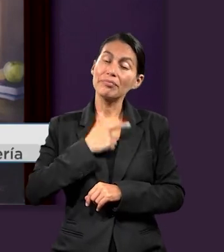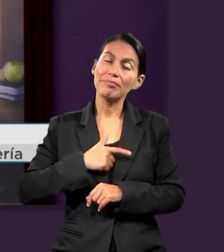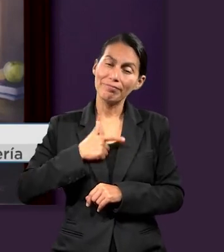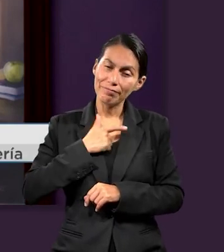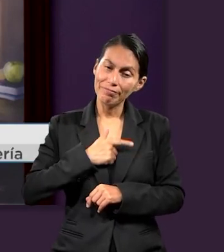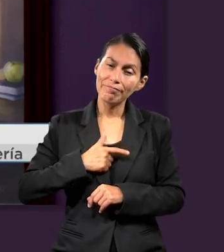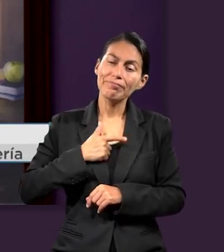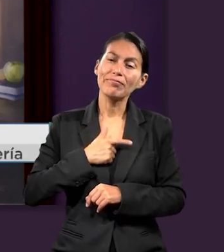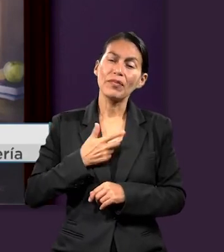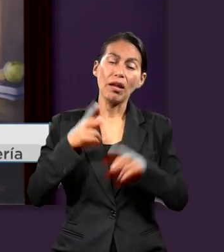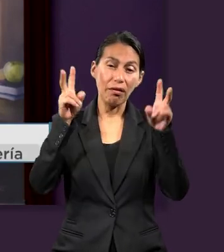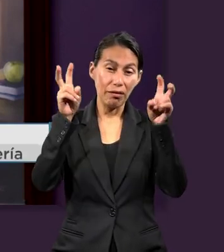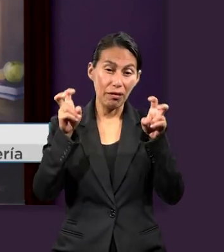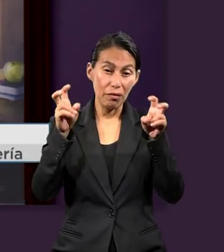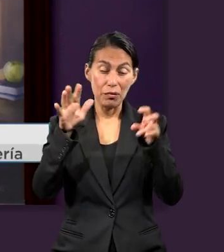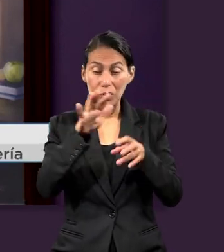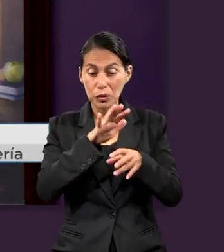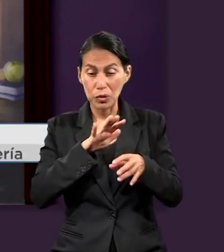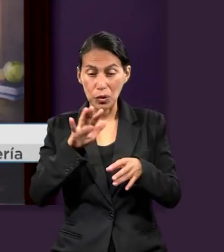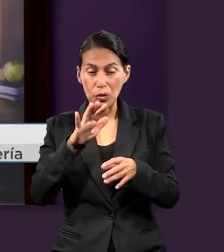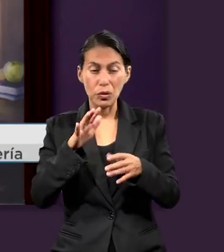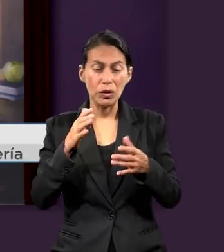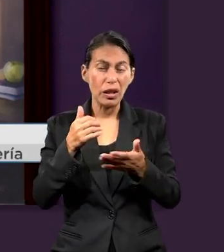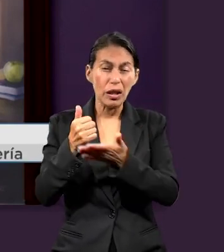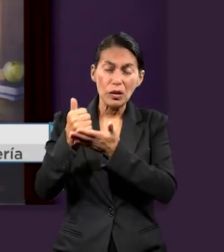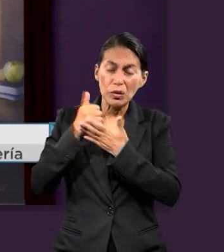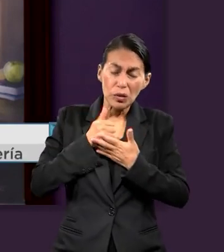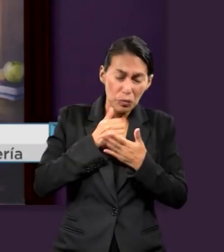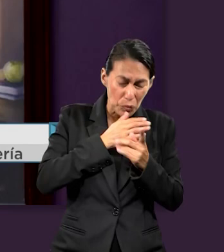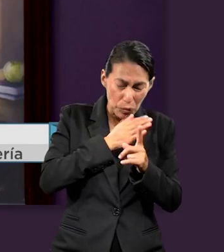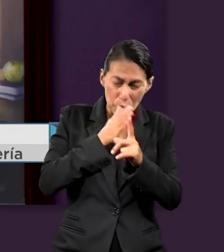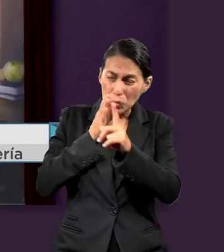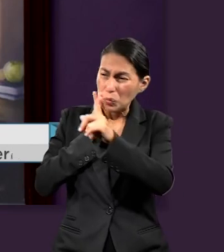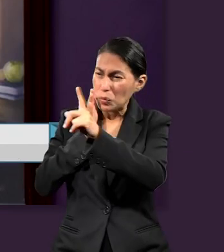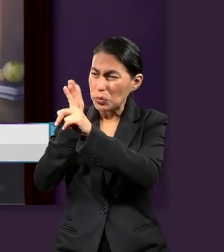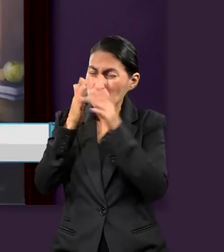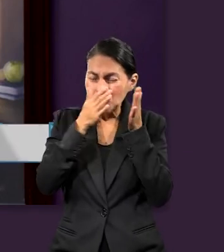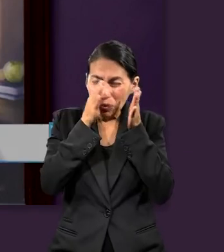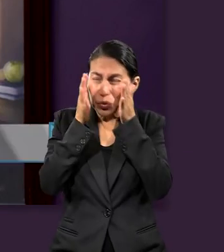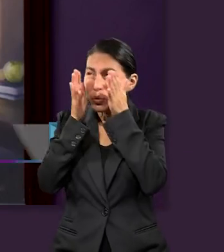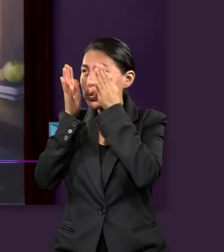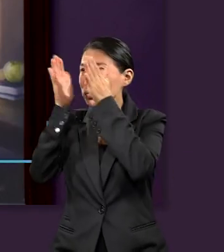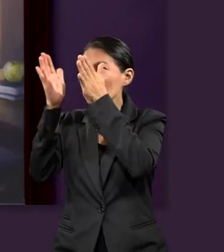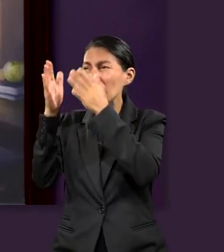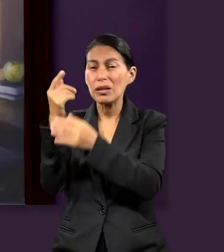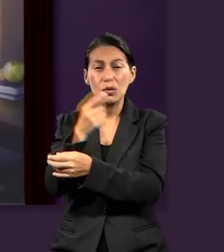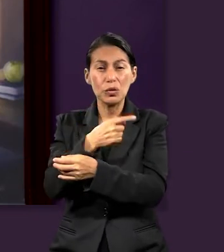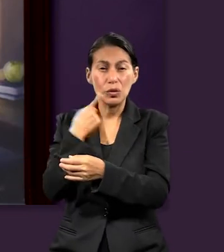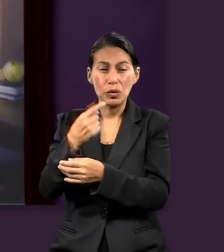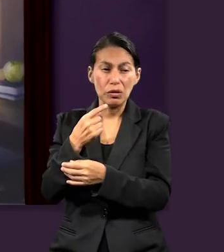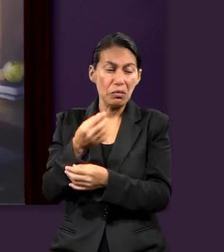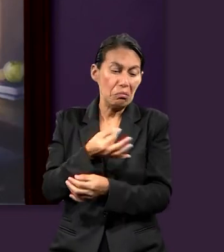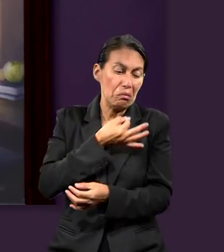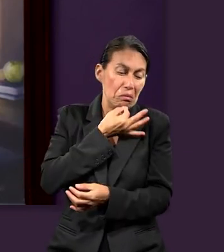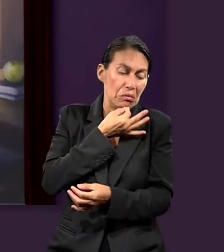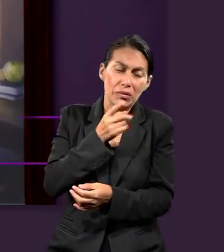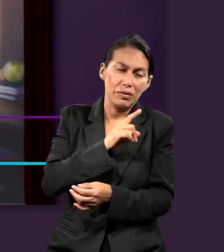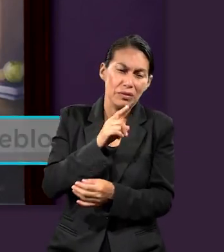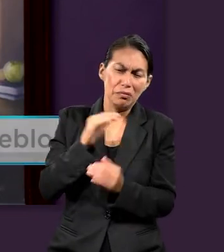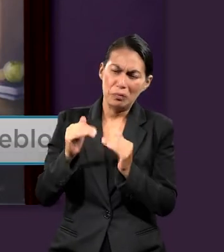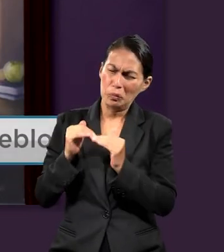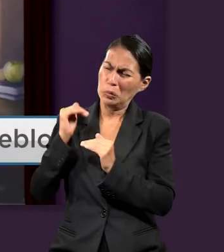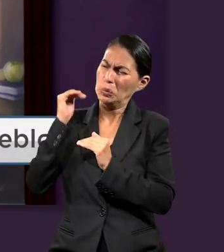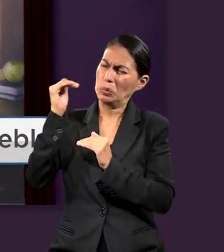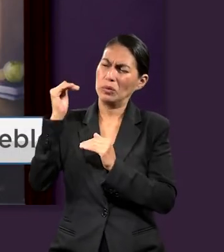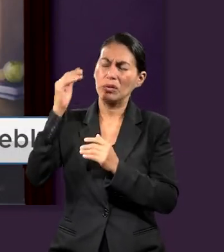la temática que se ha abordado ya que nos ayuda a enfocarnos y darnos cuenta de que somos parte de algo muy grande somos